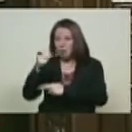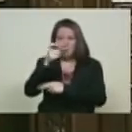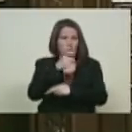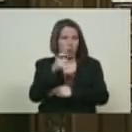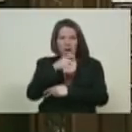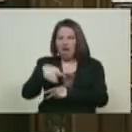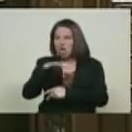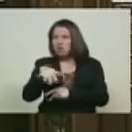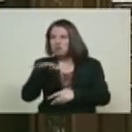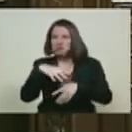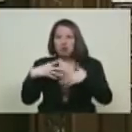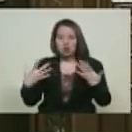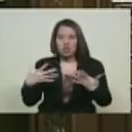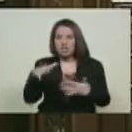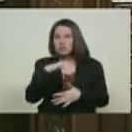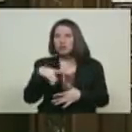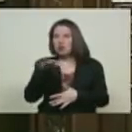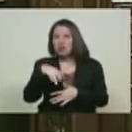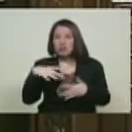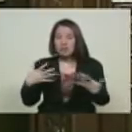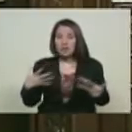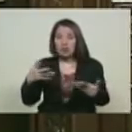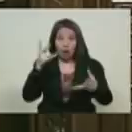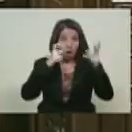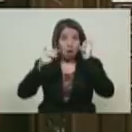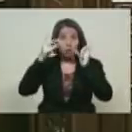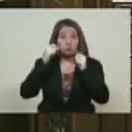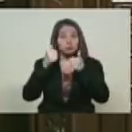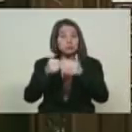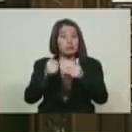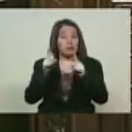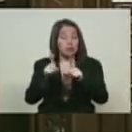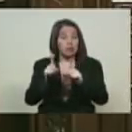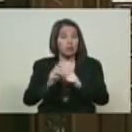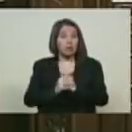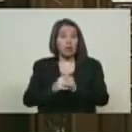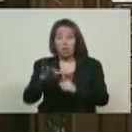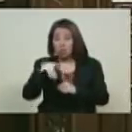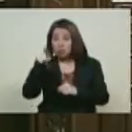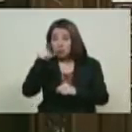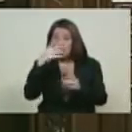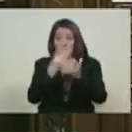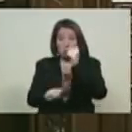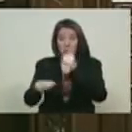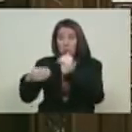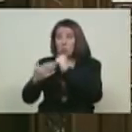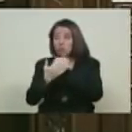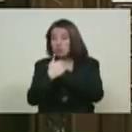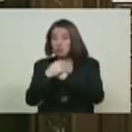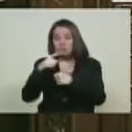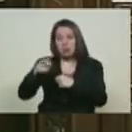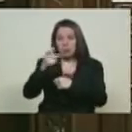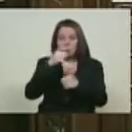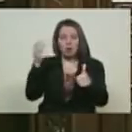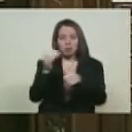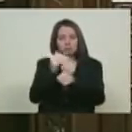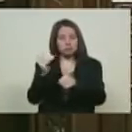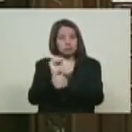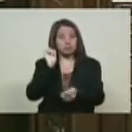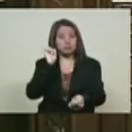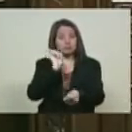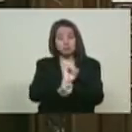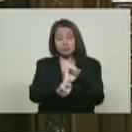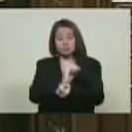estén. Donde estén. Escúchenme bien, los terroristas. Donde estén ustedes, los vamos a buscar. Y